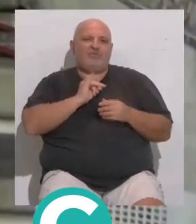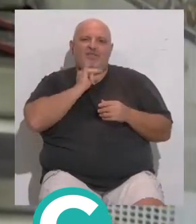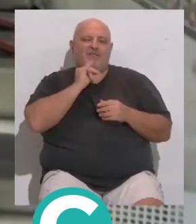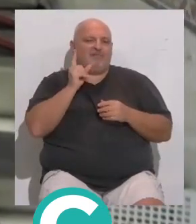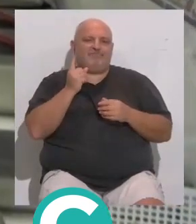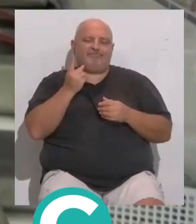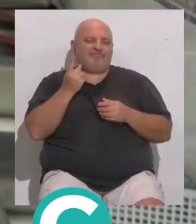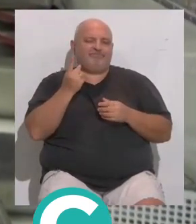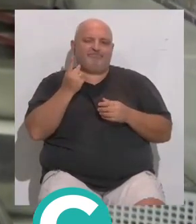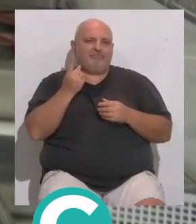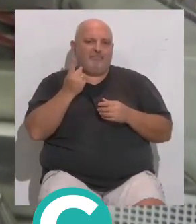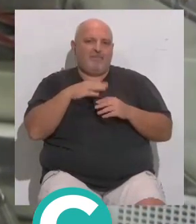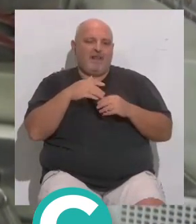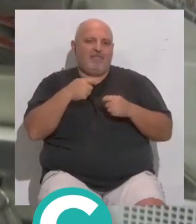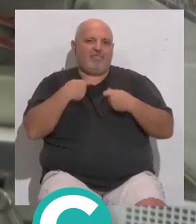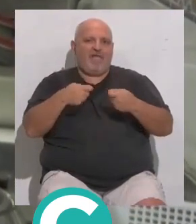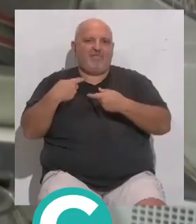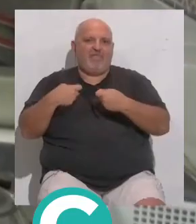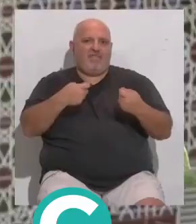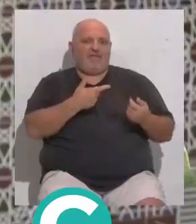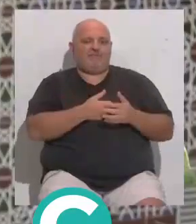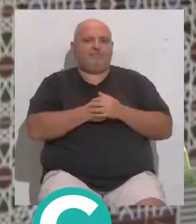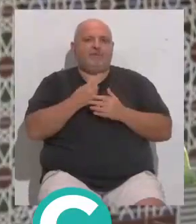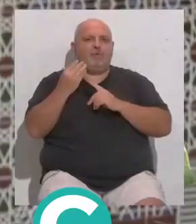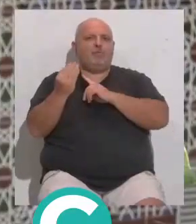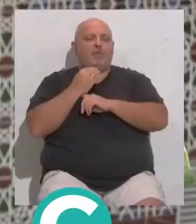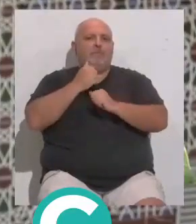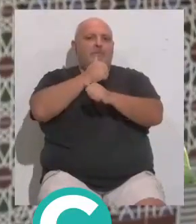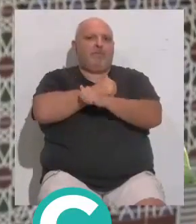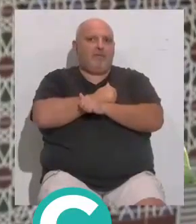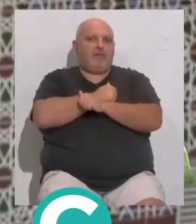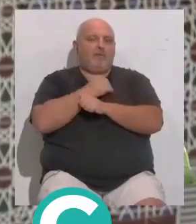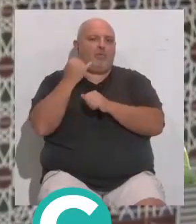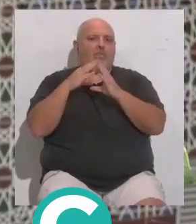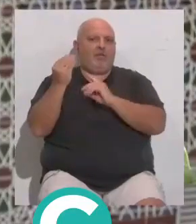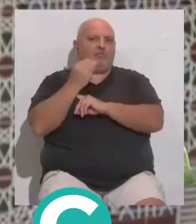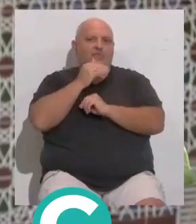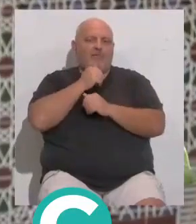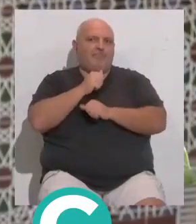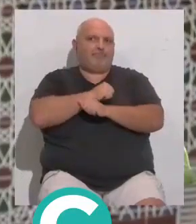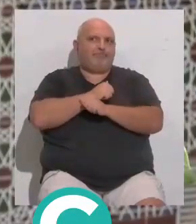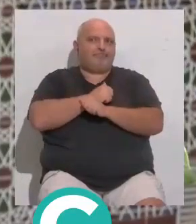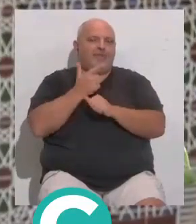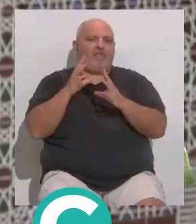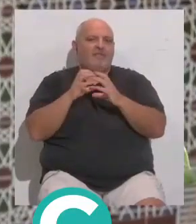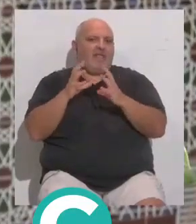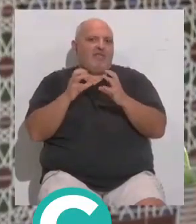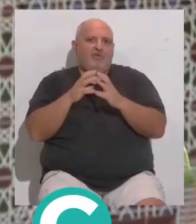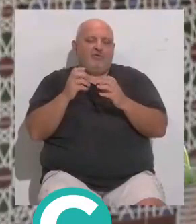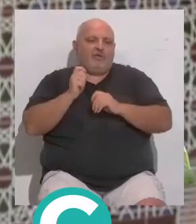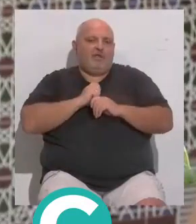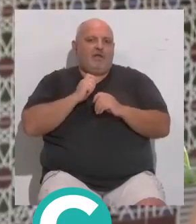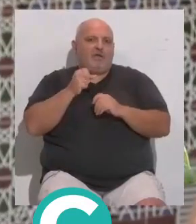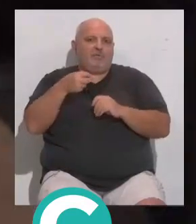que realmente tenemos que hacer el frente. También tenemos una subvención pendiente de la Junta de Andalucía, a la que estamos deseando que sea una